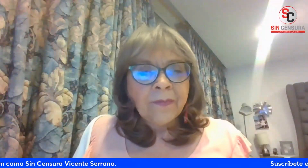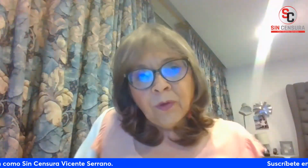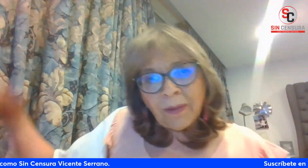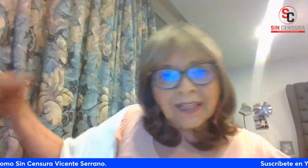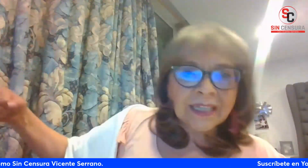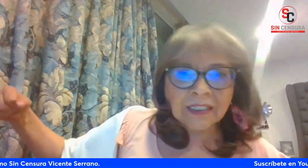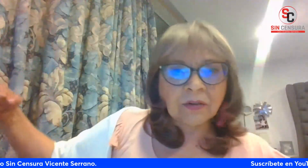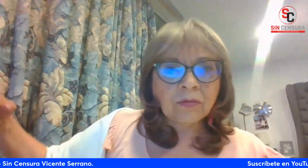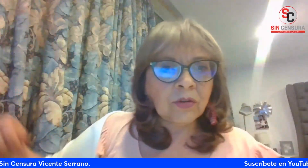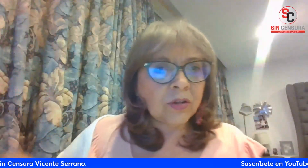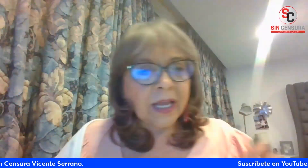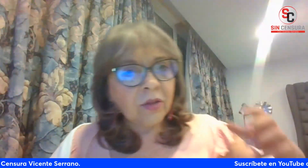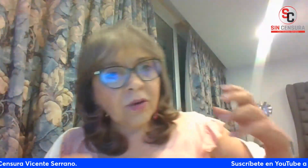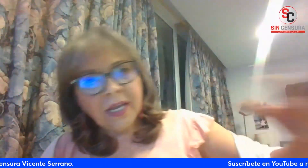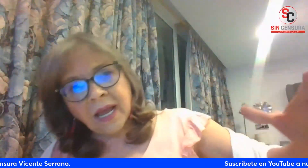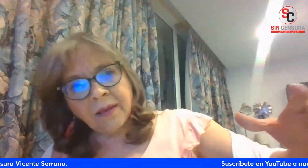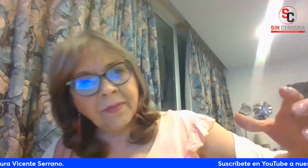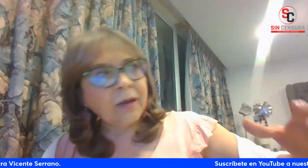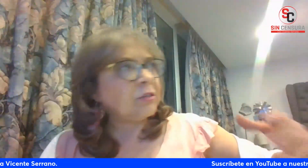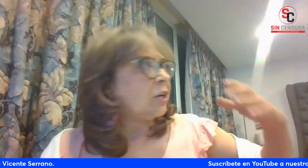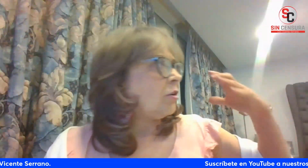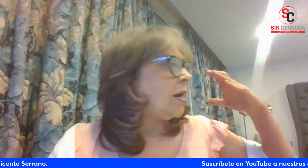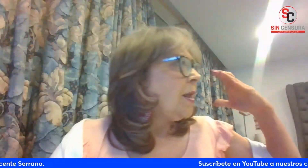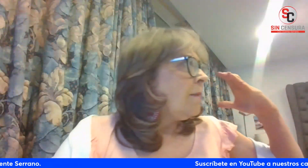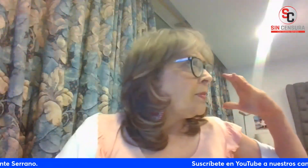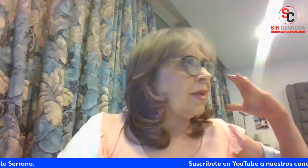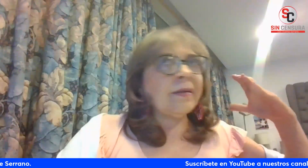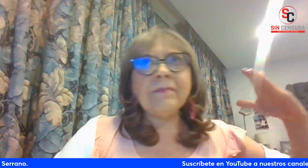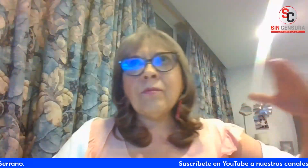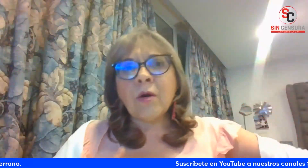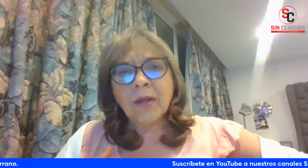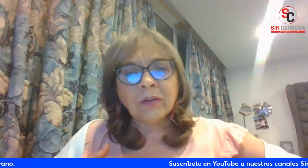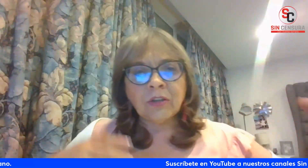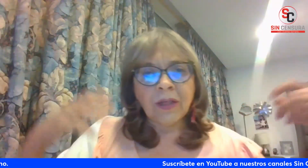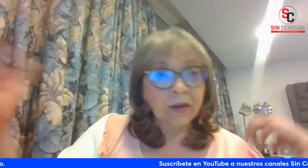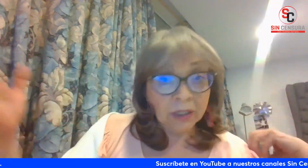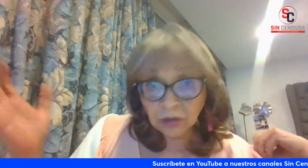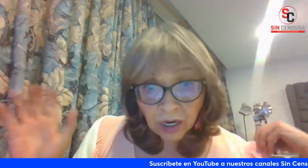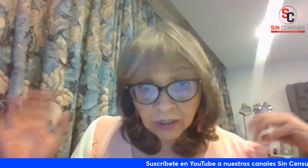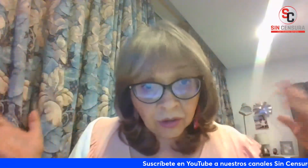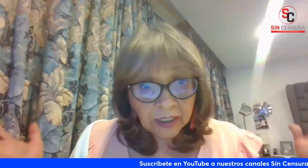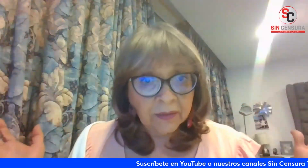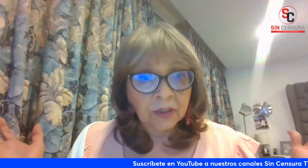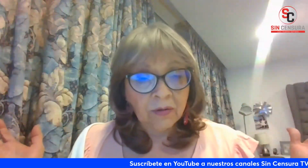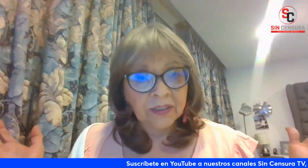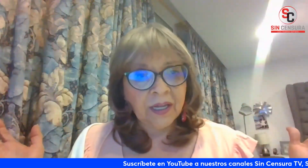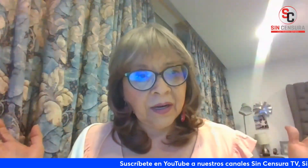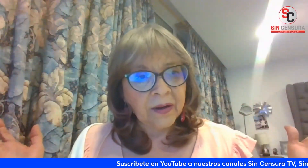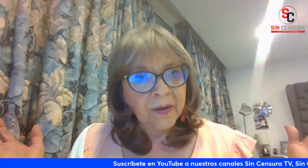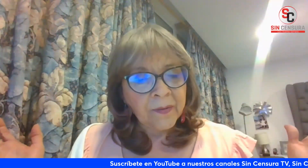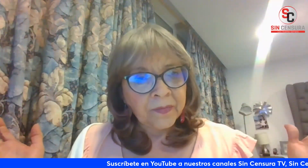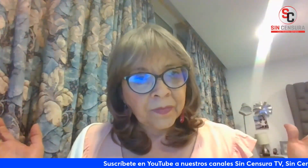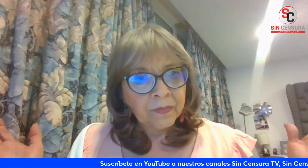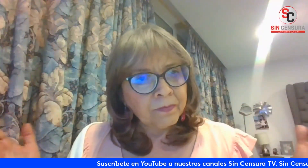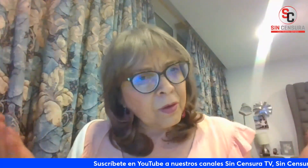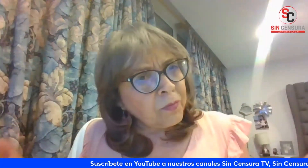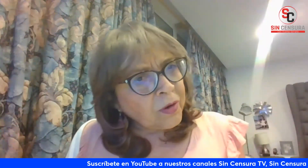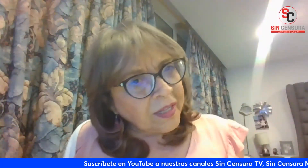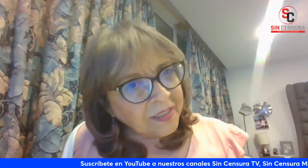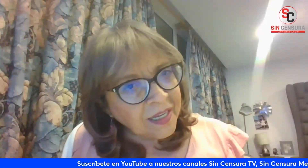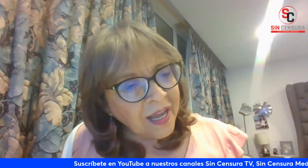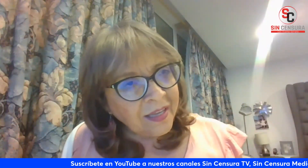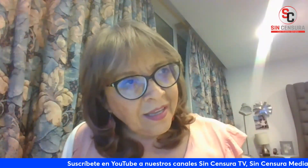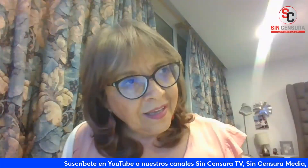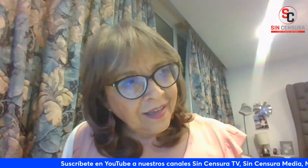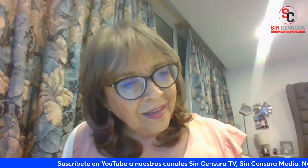necesario, ¿no? Abrazarse con Muñoz Ledo, ir a negociar con el Movimiento Ciudadano. Eso ya sabemos que lo va a hacer. Pero